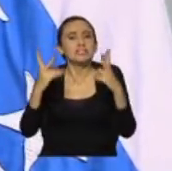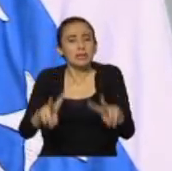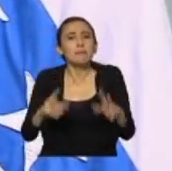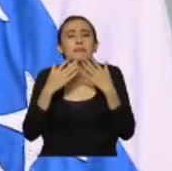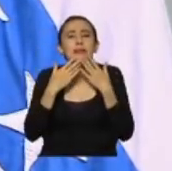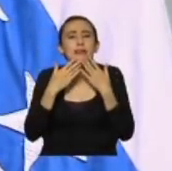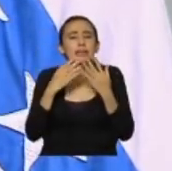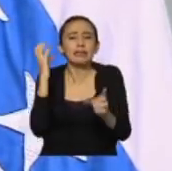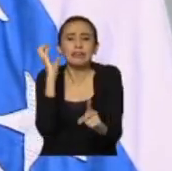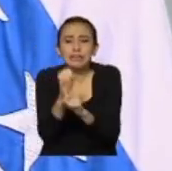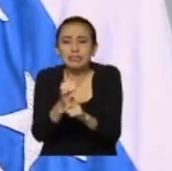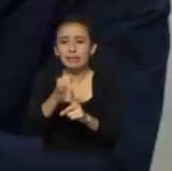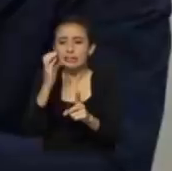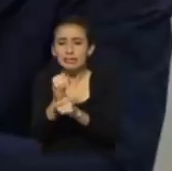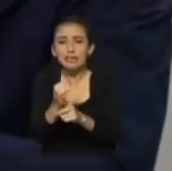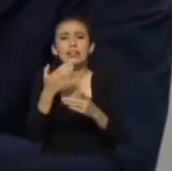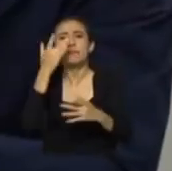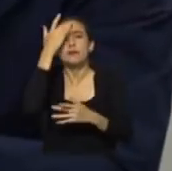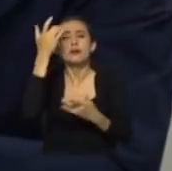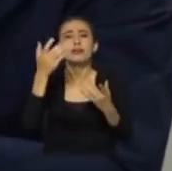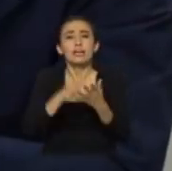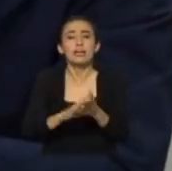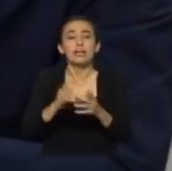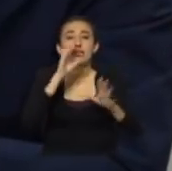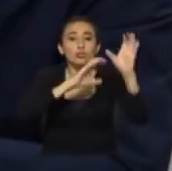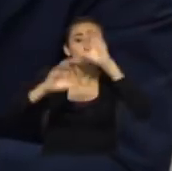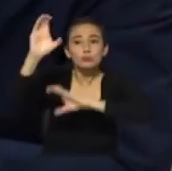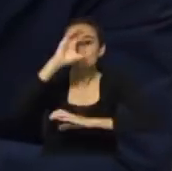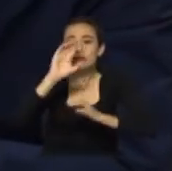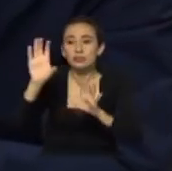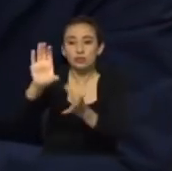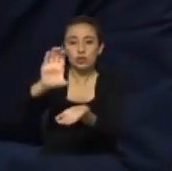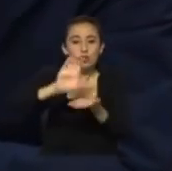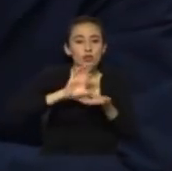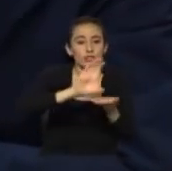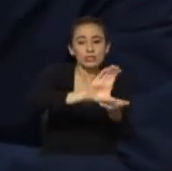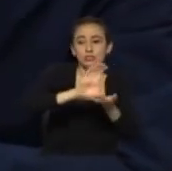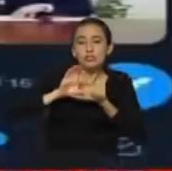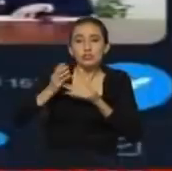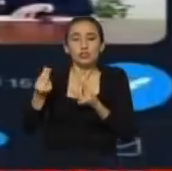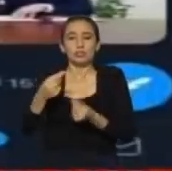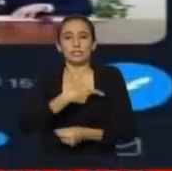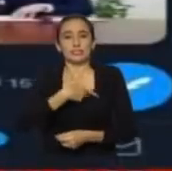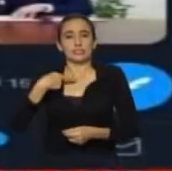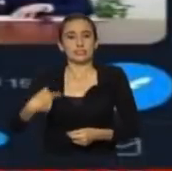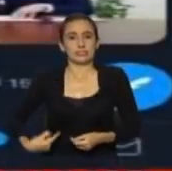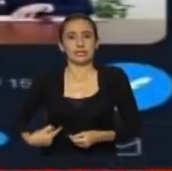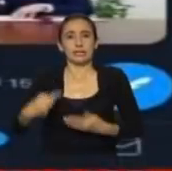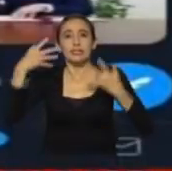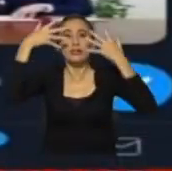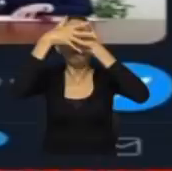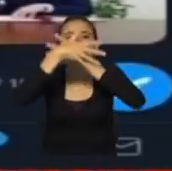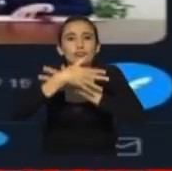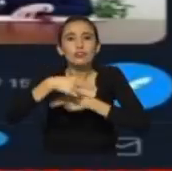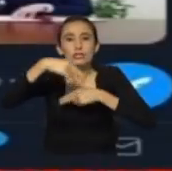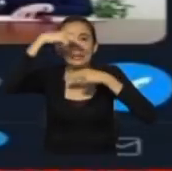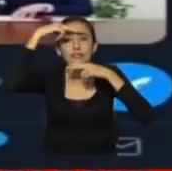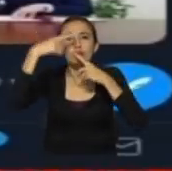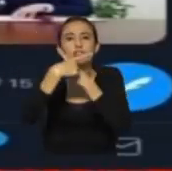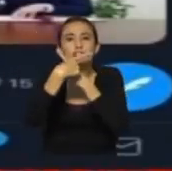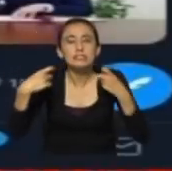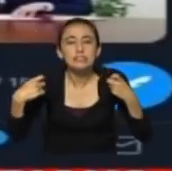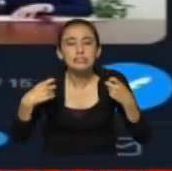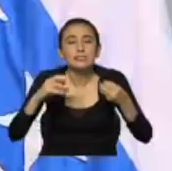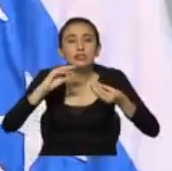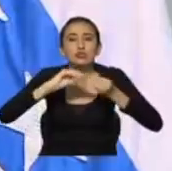donaciones internacionales como las de la república popular china confundiendo y engañando a la ciudadanía con cifras incorrectas